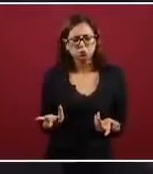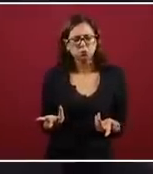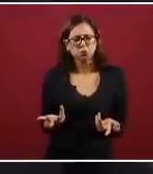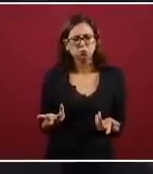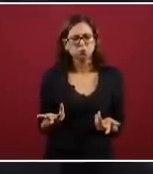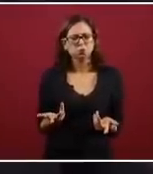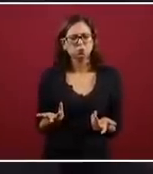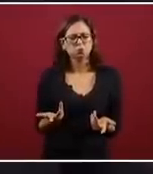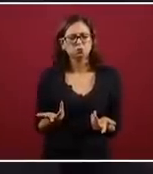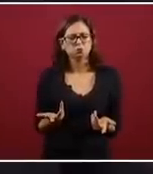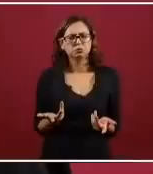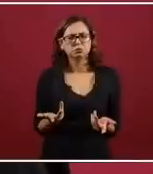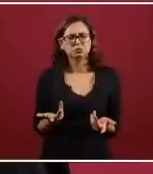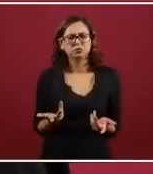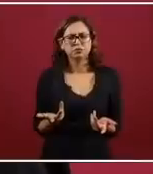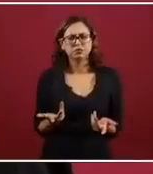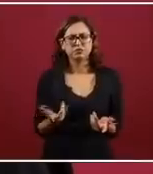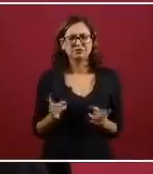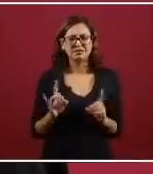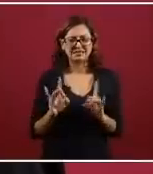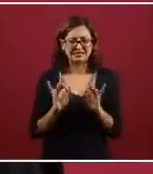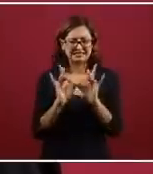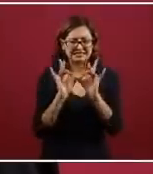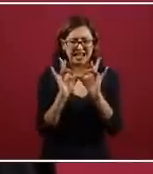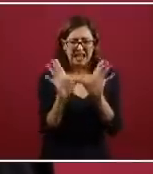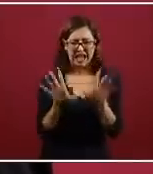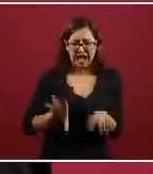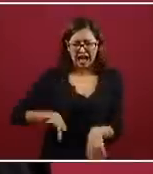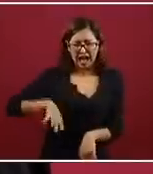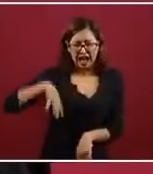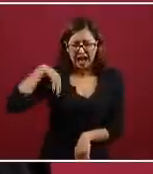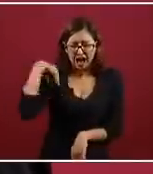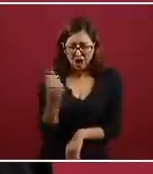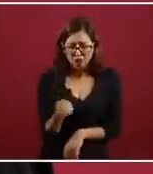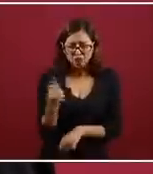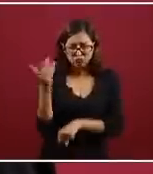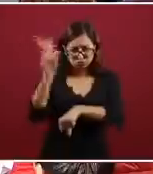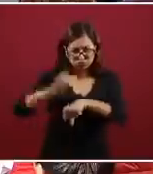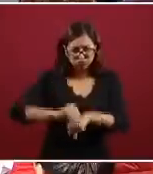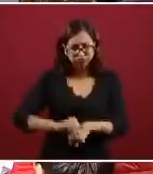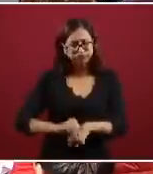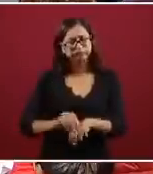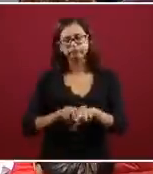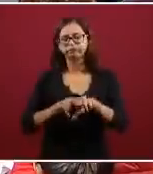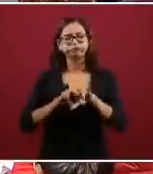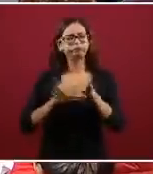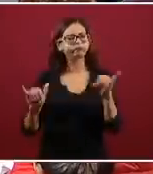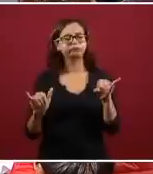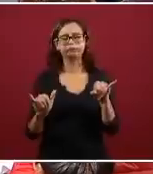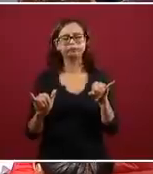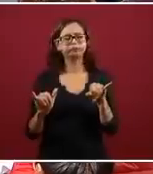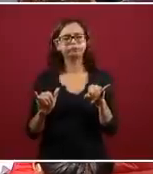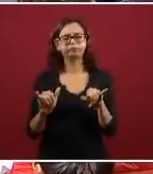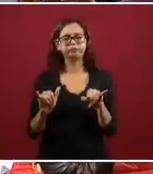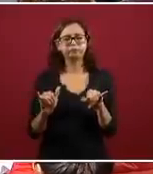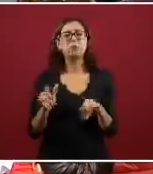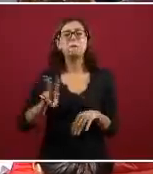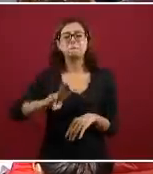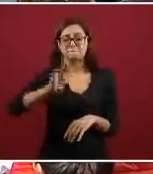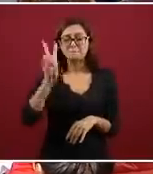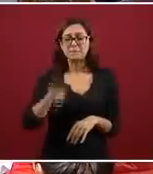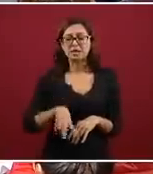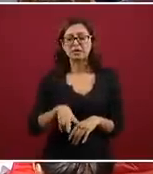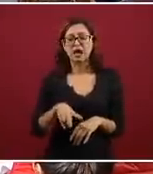no se va a permitir ningún abuso de parte de la autoridad. Y repito, el Estado